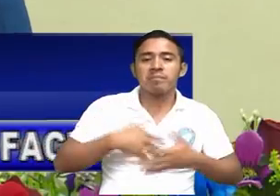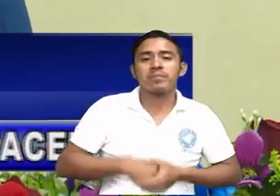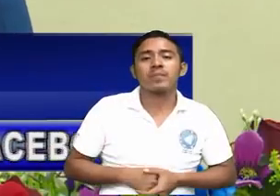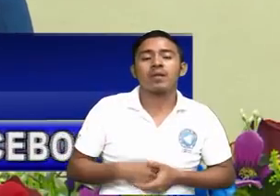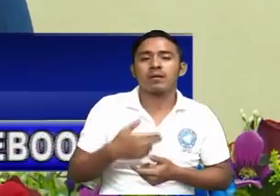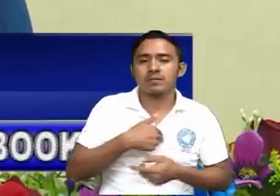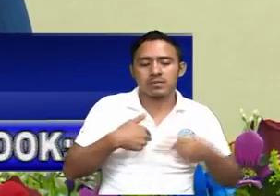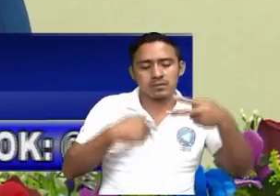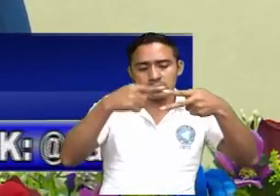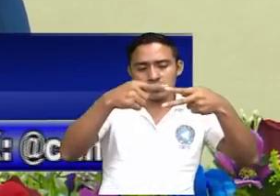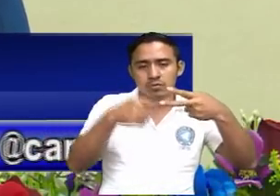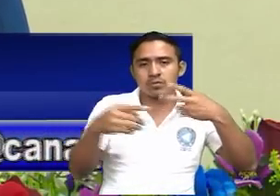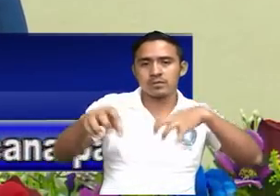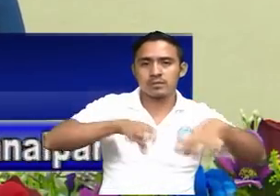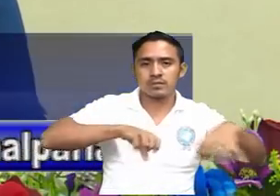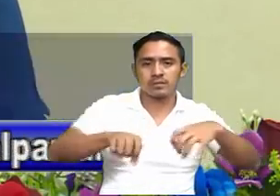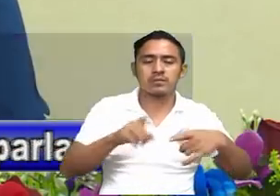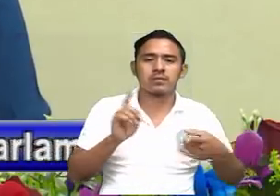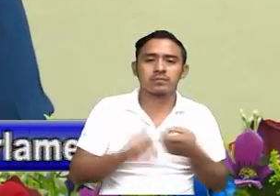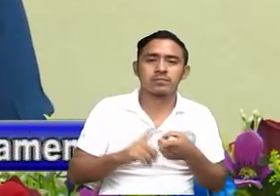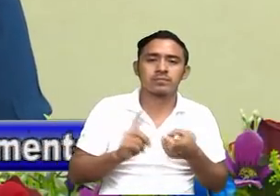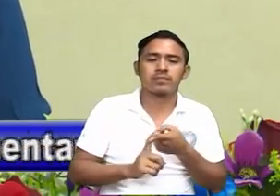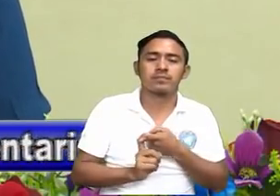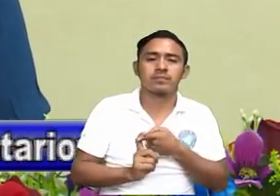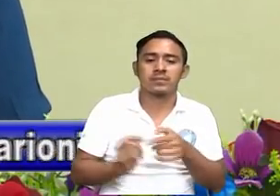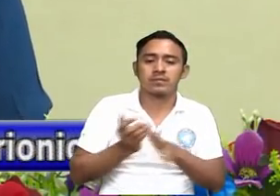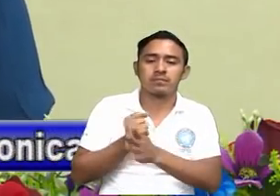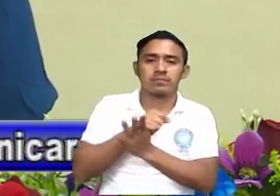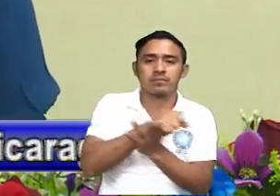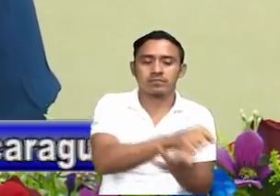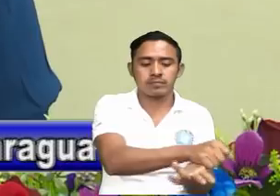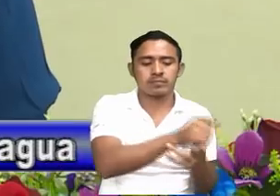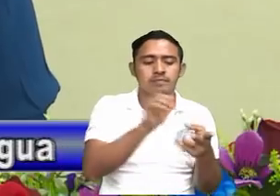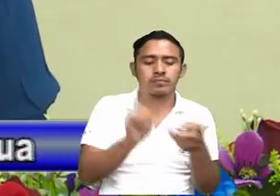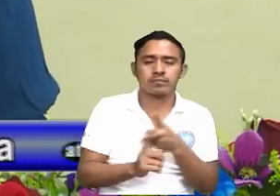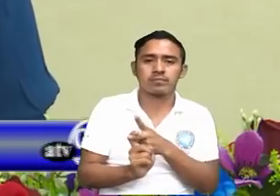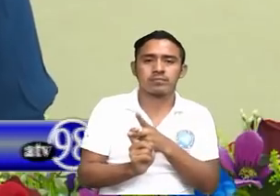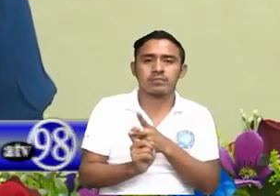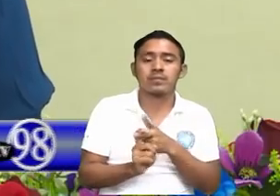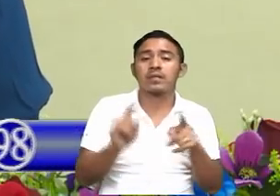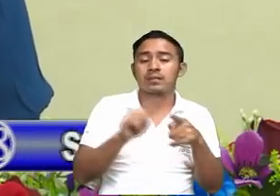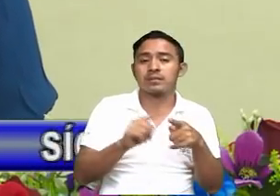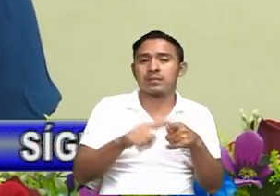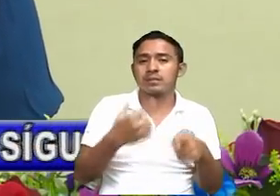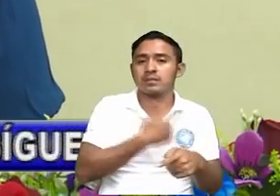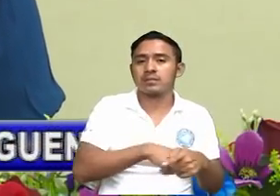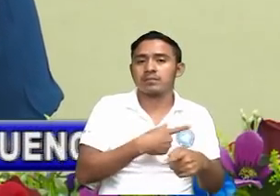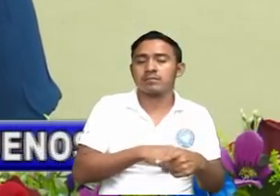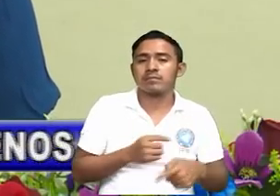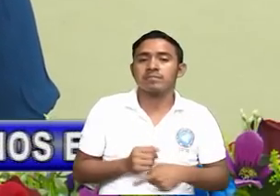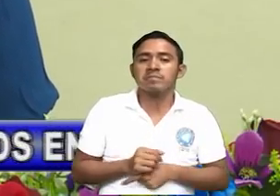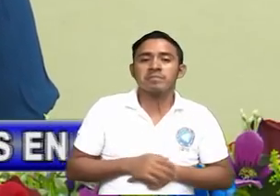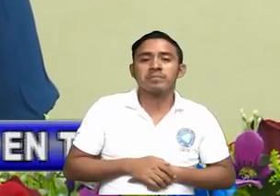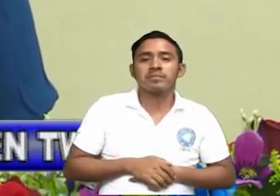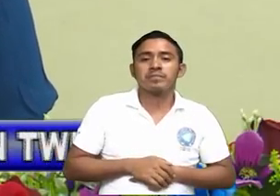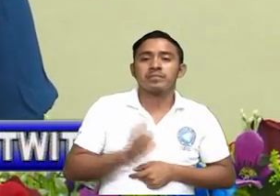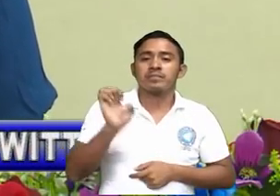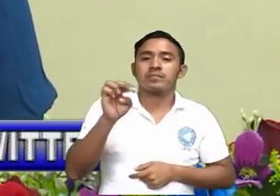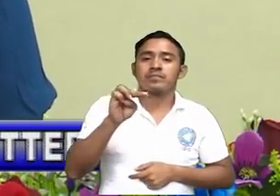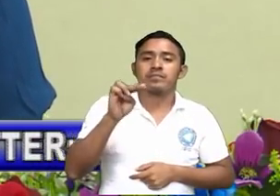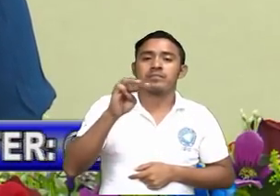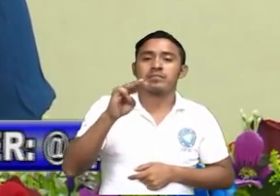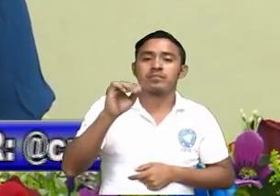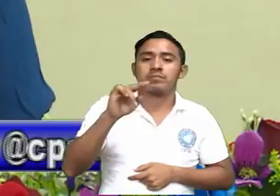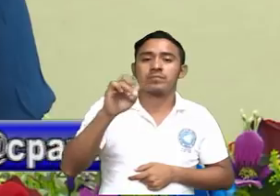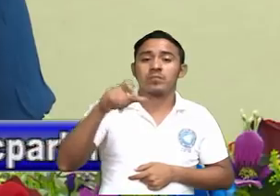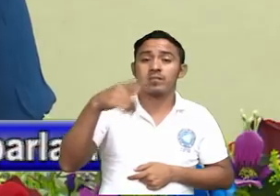2 actividades en las ciudades del Rama. Vamos a estar en la escuela en Manuel Mongalo a